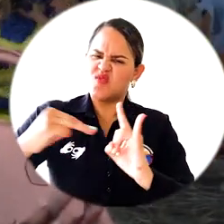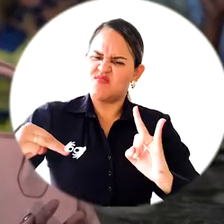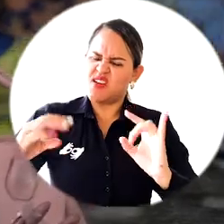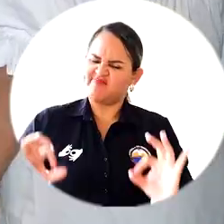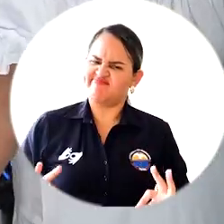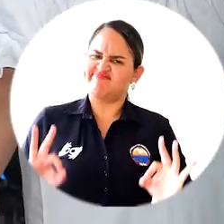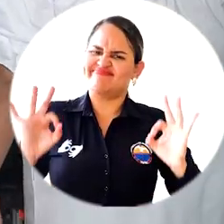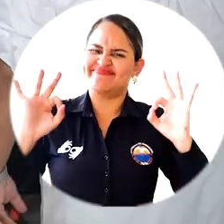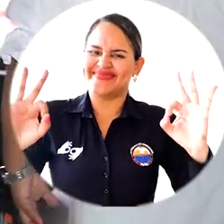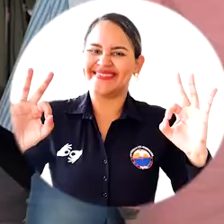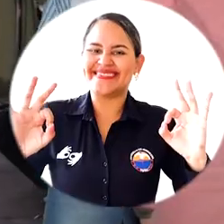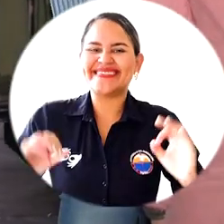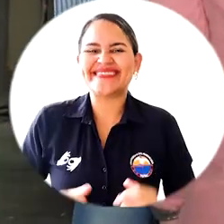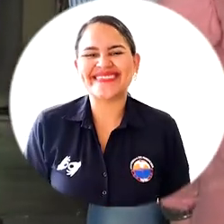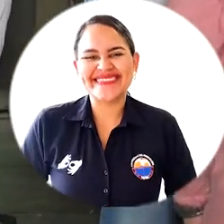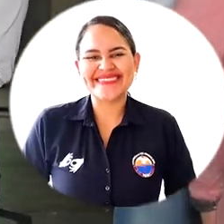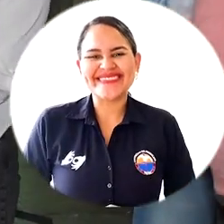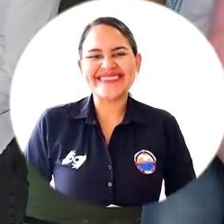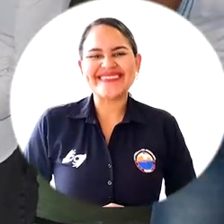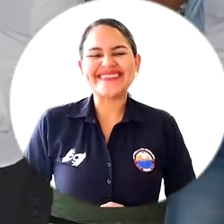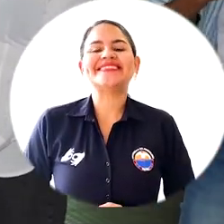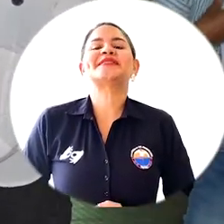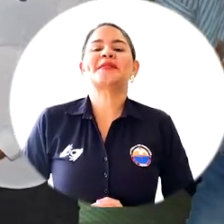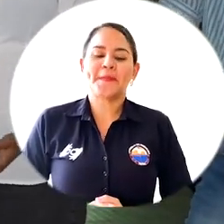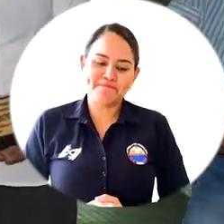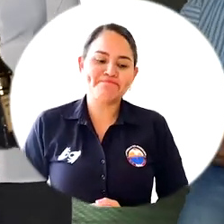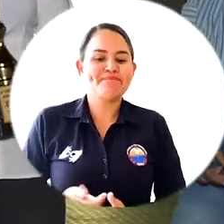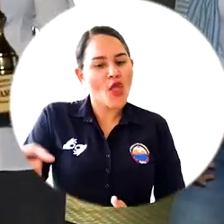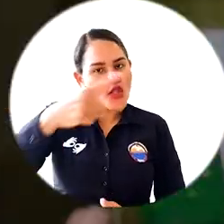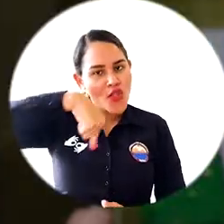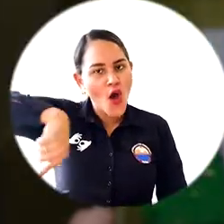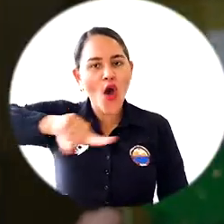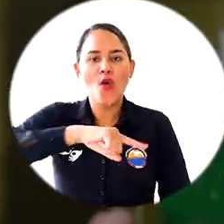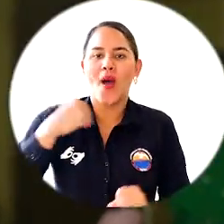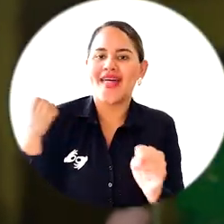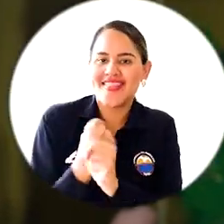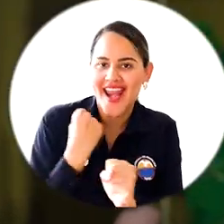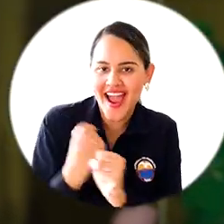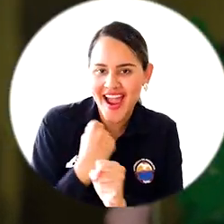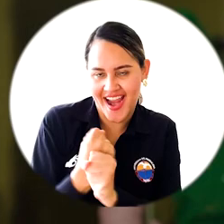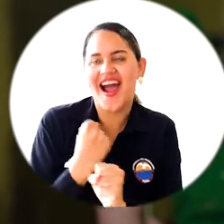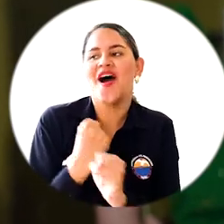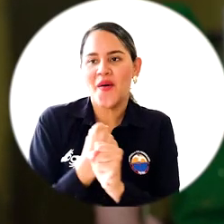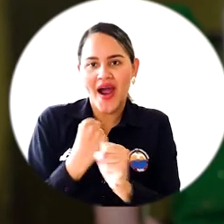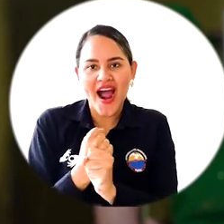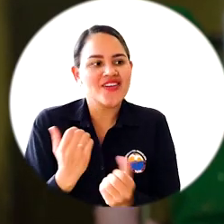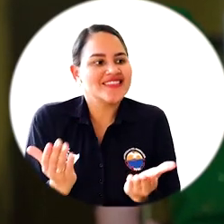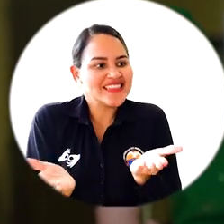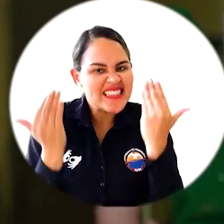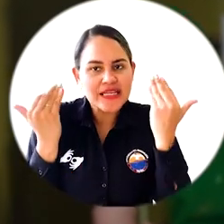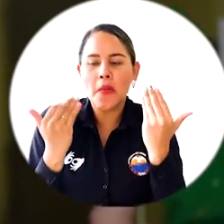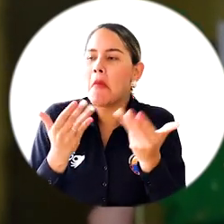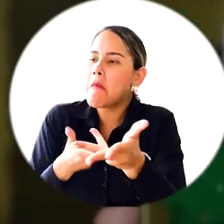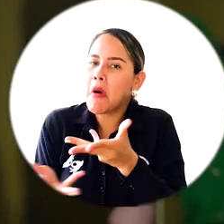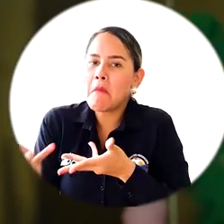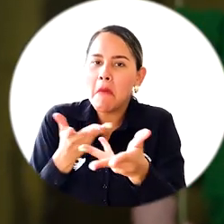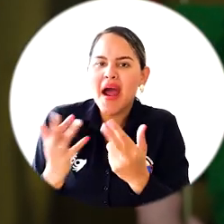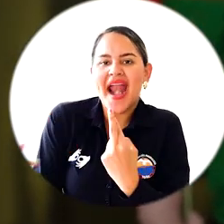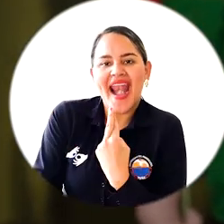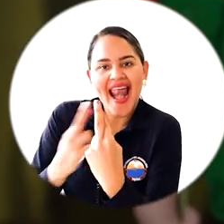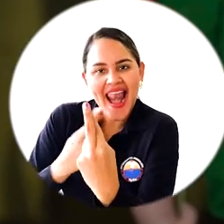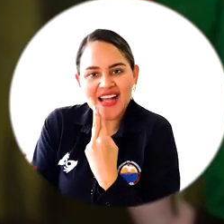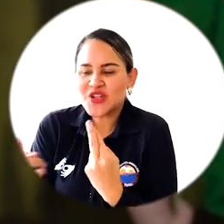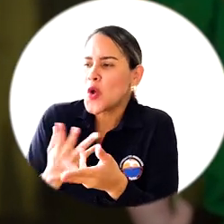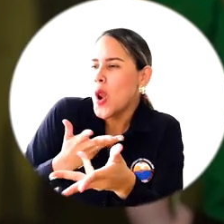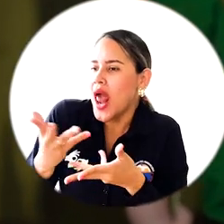dejando en alto el nombre de la universidad como todos estamos en un entorno laboral pues de ahí surgen nuevas